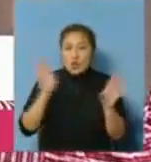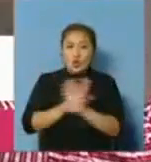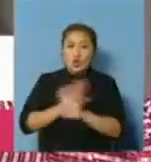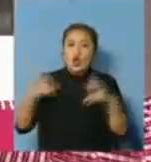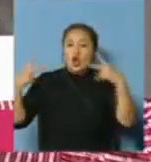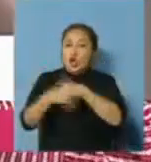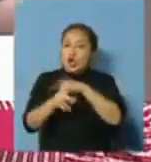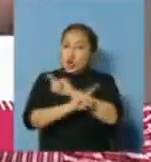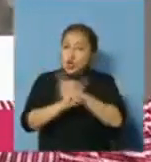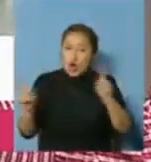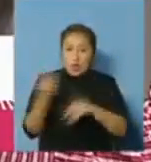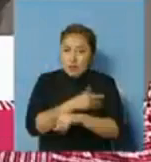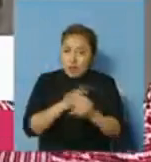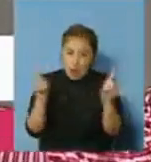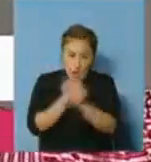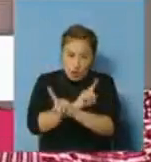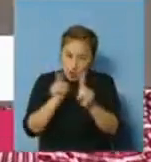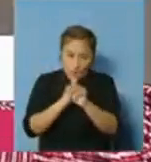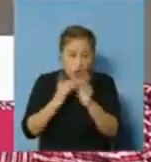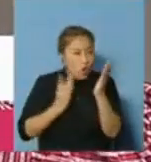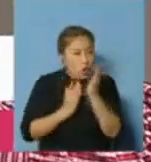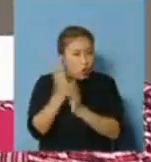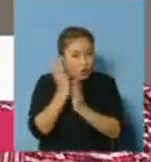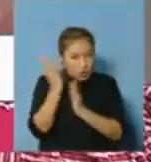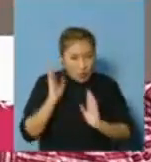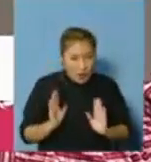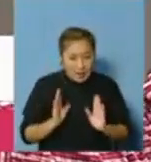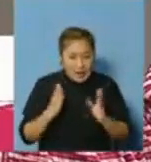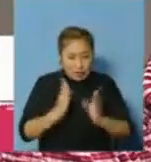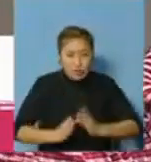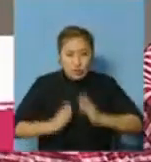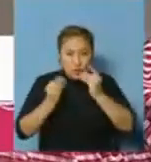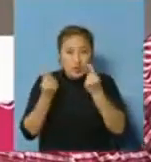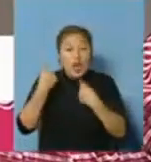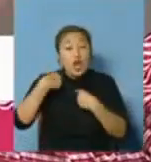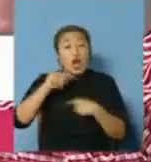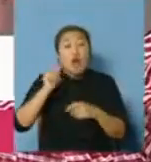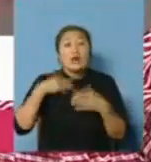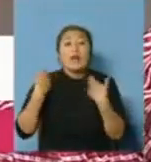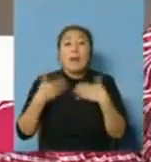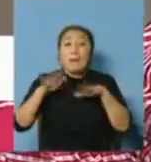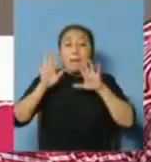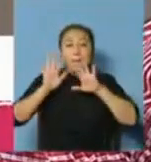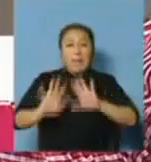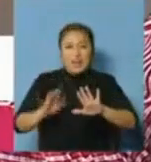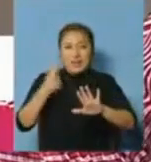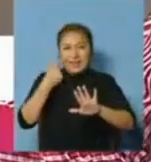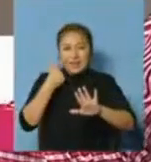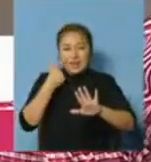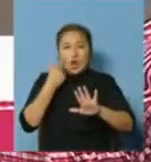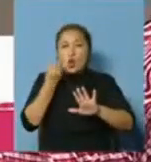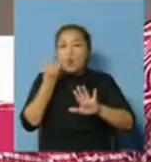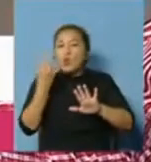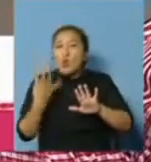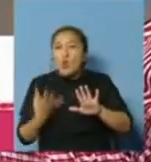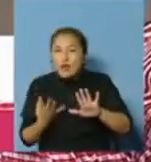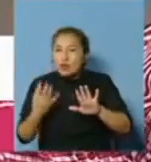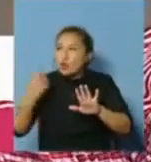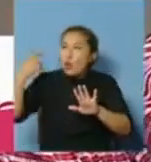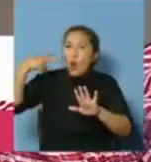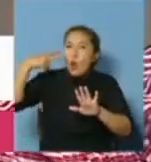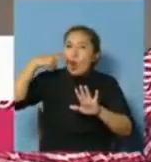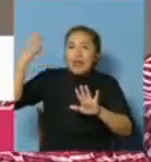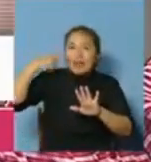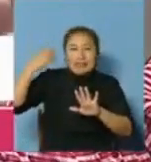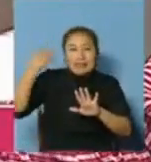lo cortamos que el gobierno no el beneficio va a continuar lo que va a restringirse es el de acuerdo al consumo